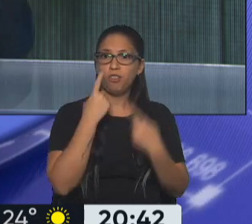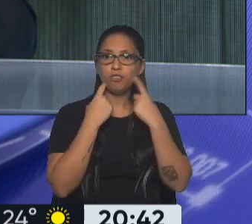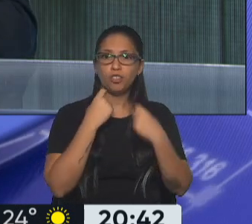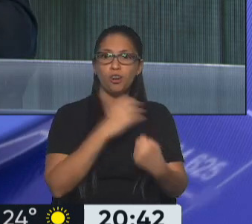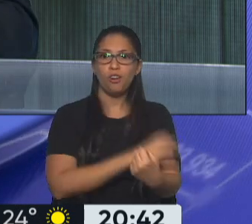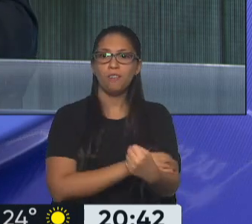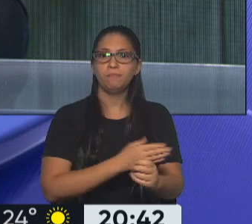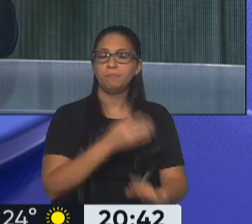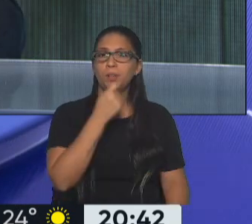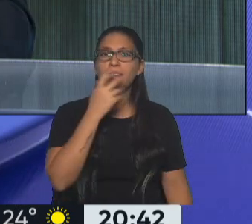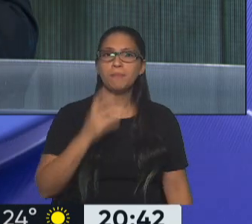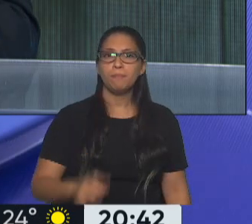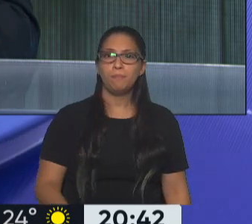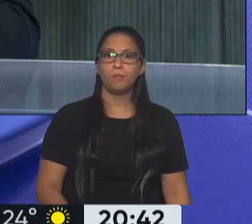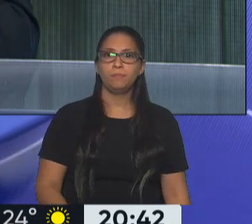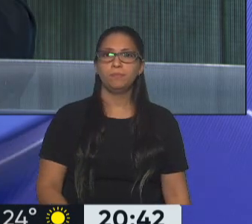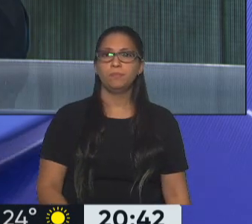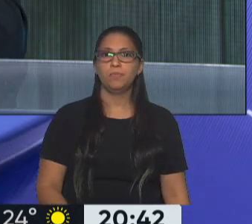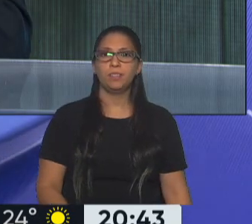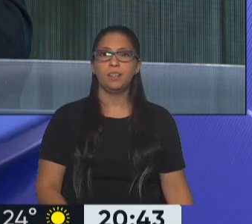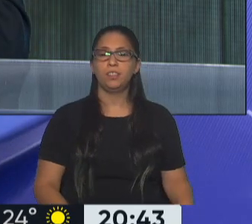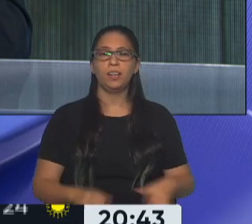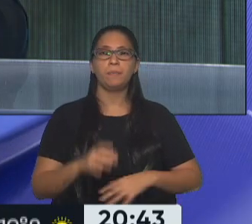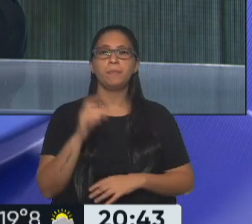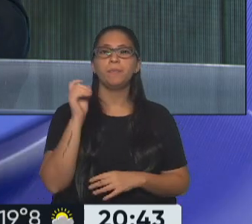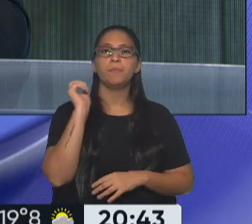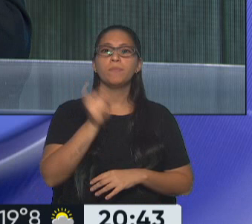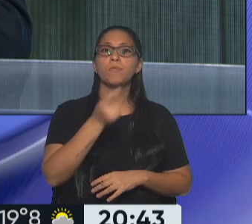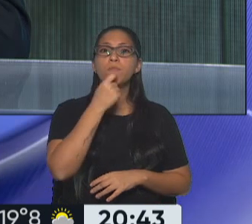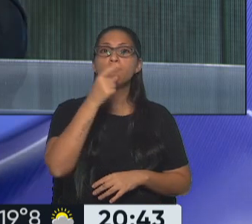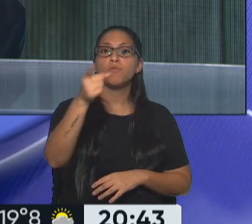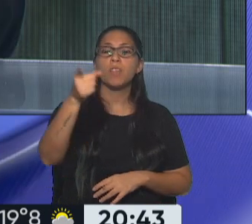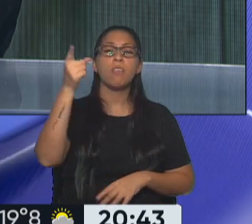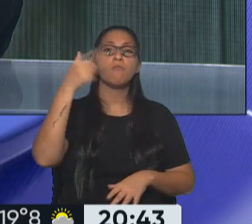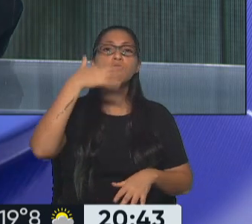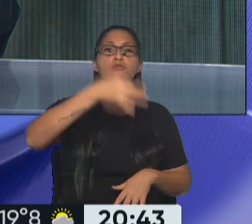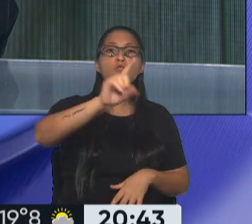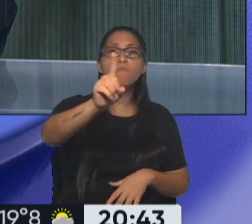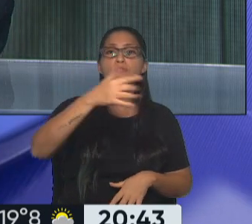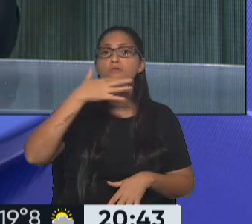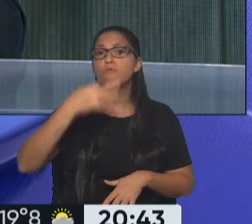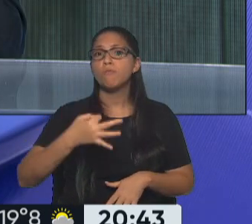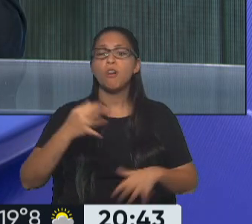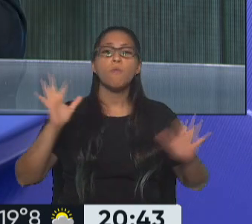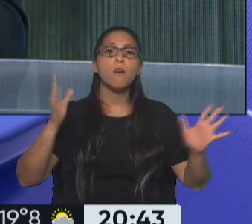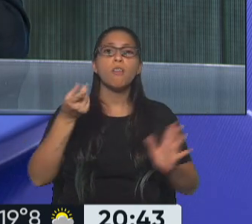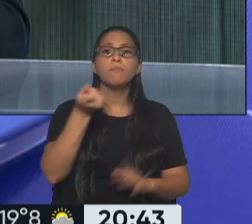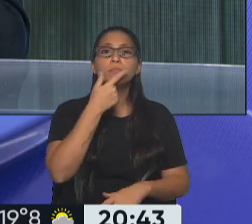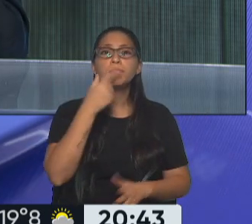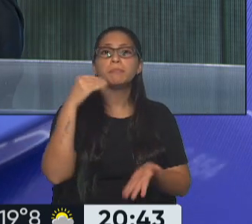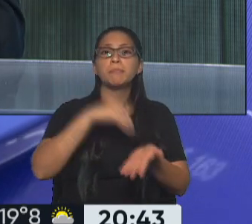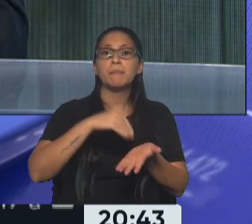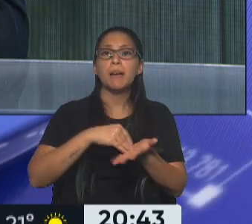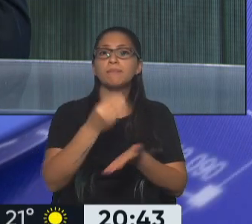el resto de los análisis que te tenés que hacer. Y te dice, mire, usted no cumplió, usted cumplió, aumente la medicación,